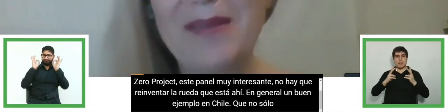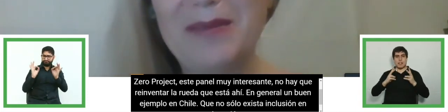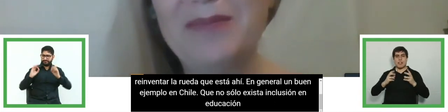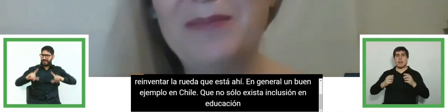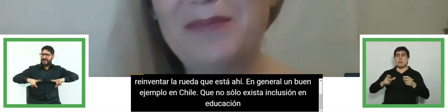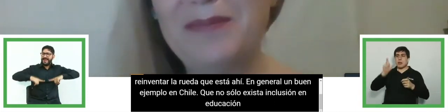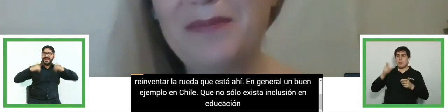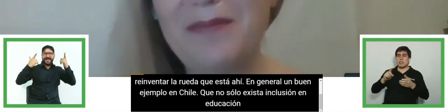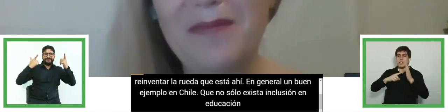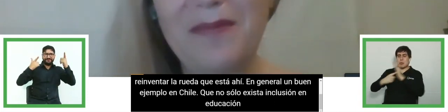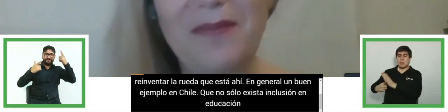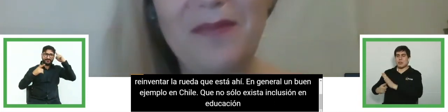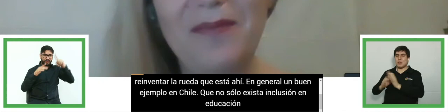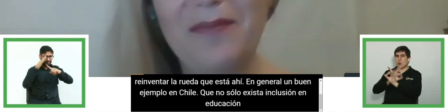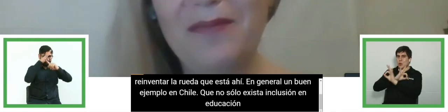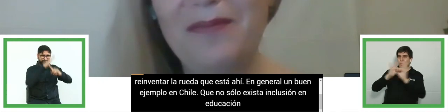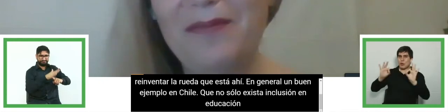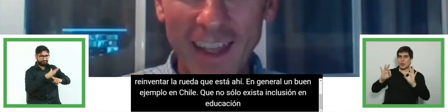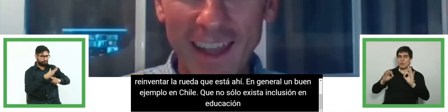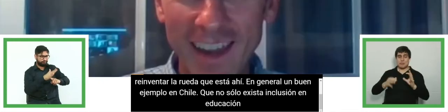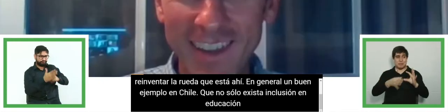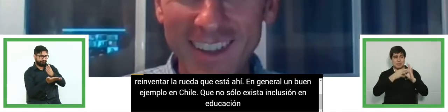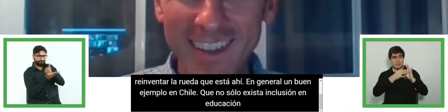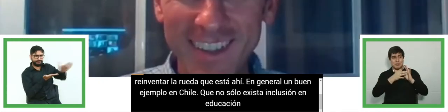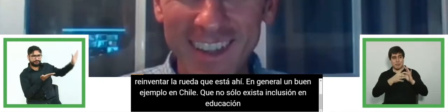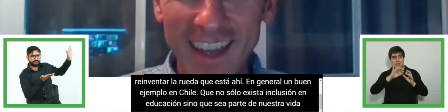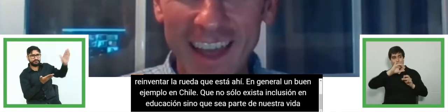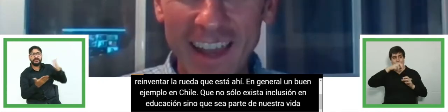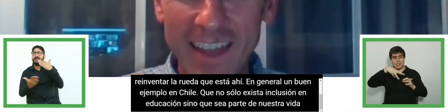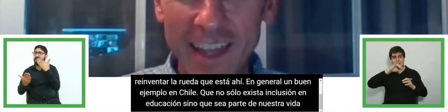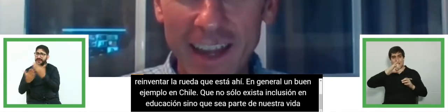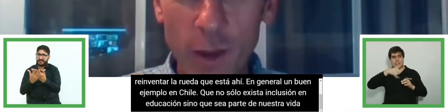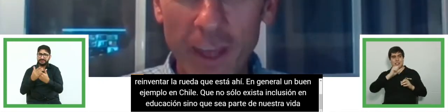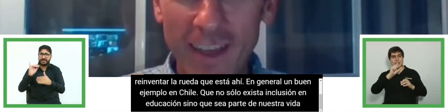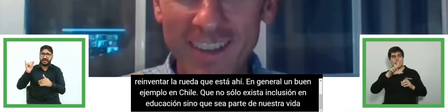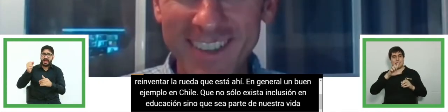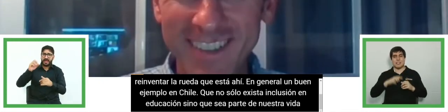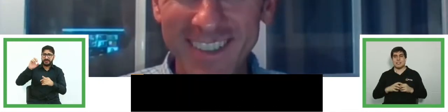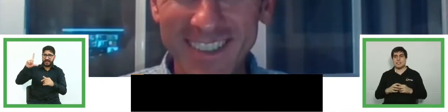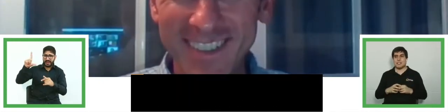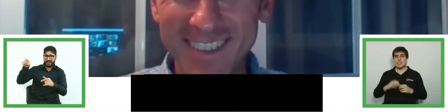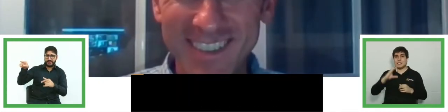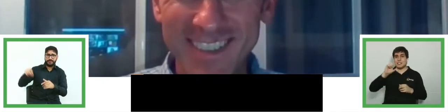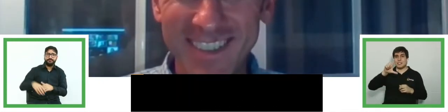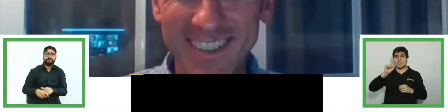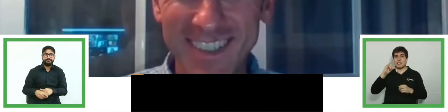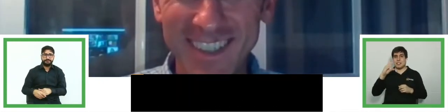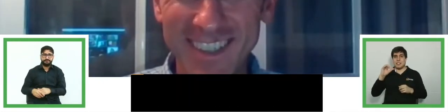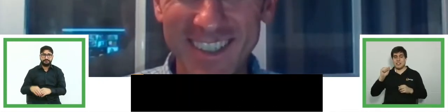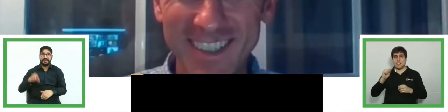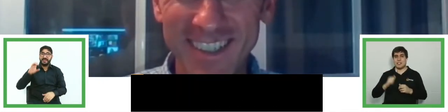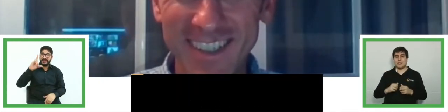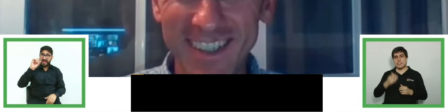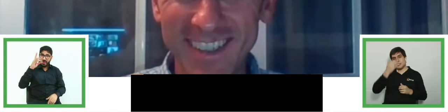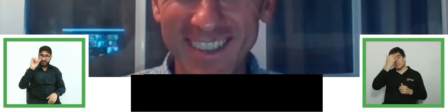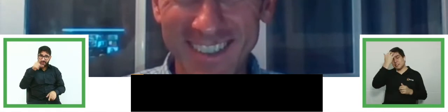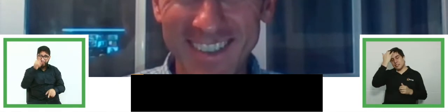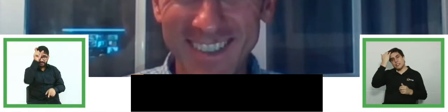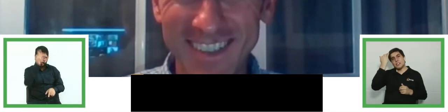atrás. Muchas gracias, Michal. Gracias. Adelante, Claudia. Claudia.